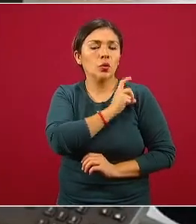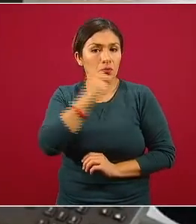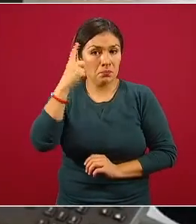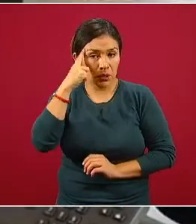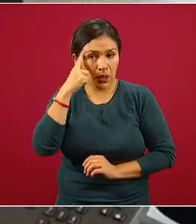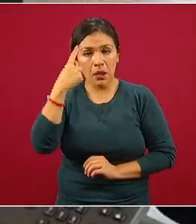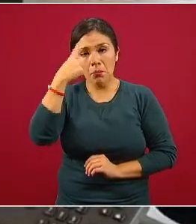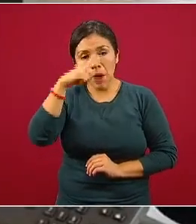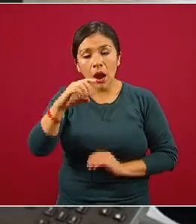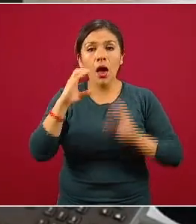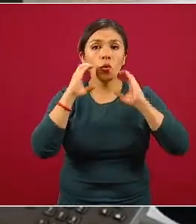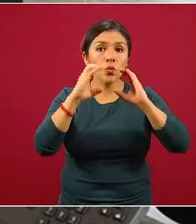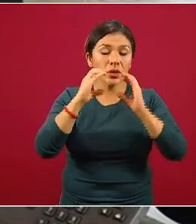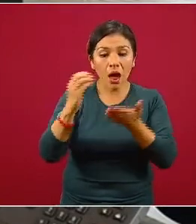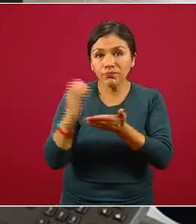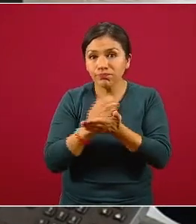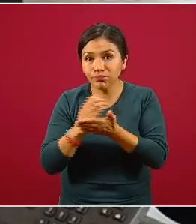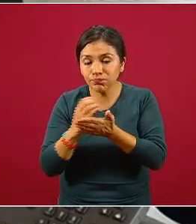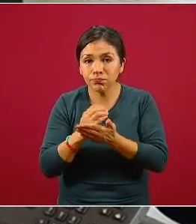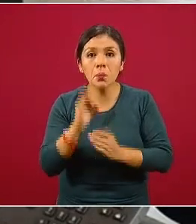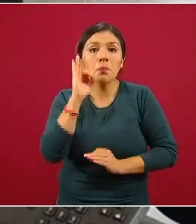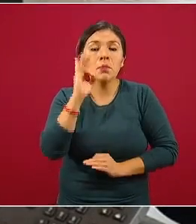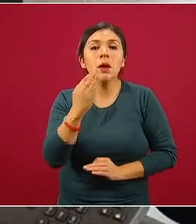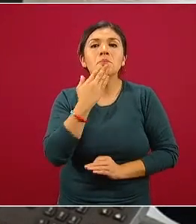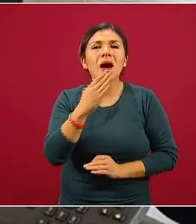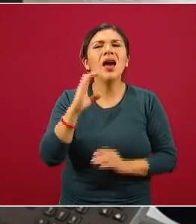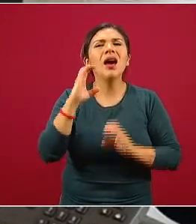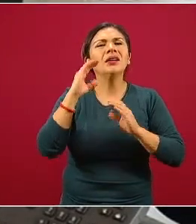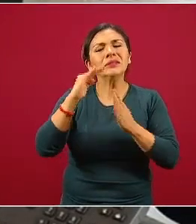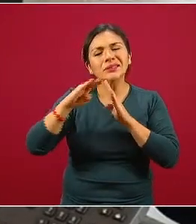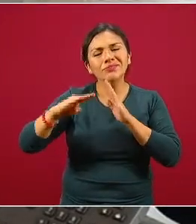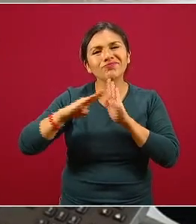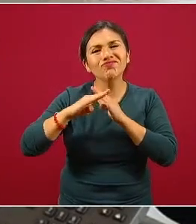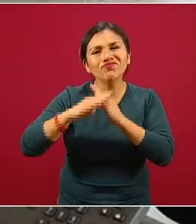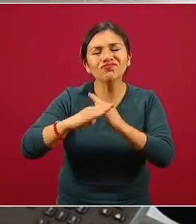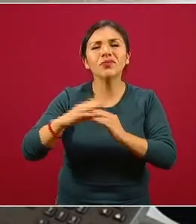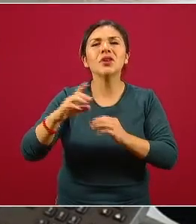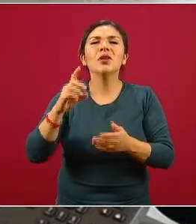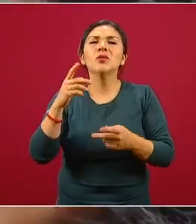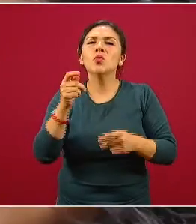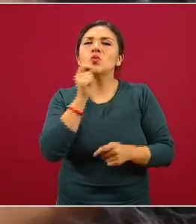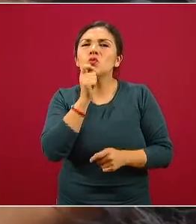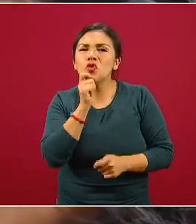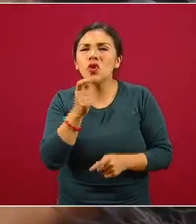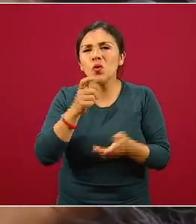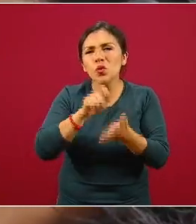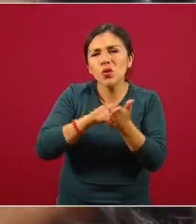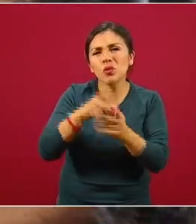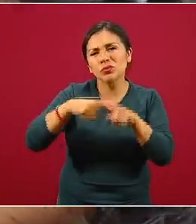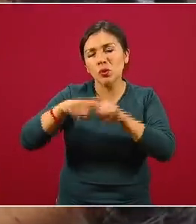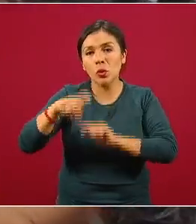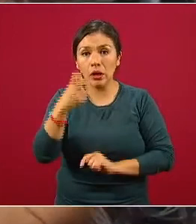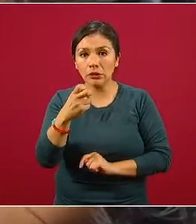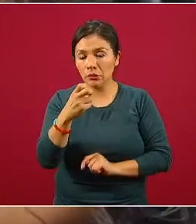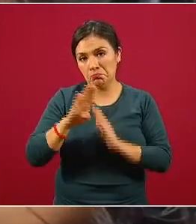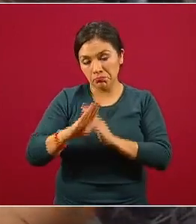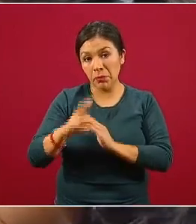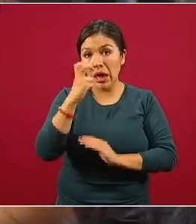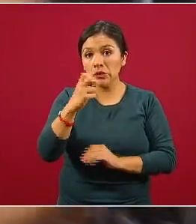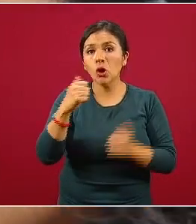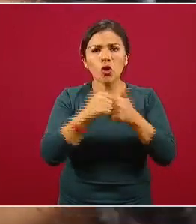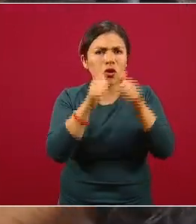prevención, recuperación y rehabilitación de sustancias psicoactivas y emergentes. Nuestro objetivo es brindar